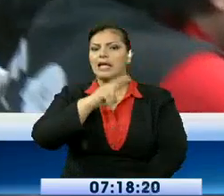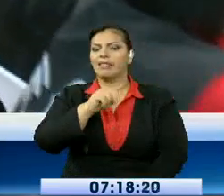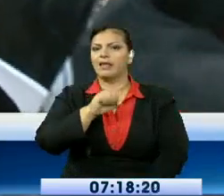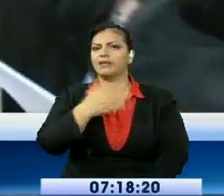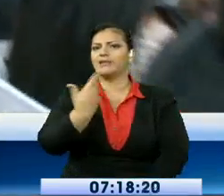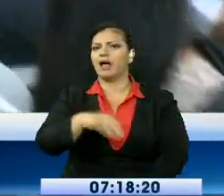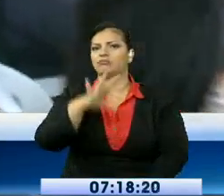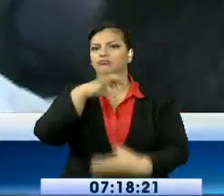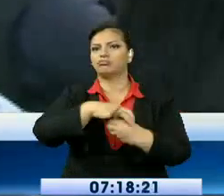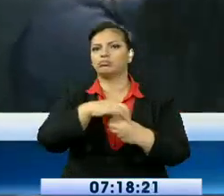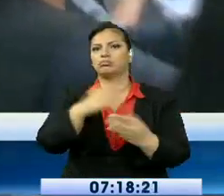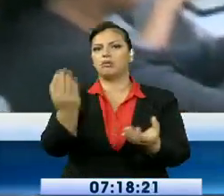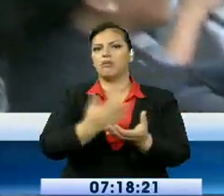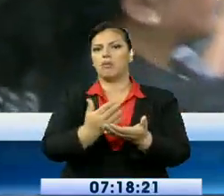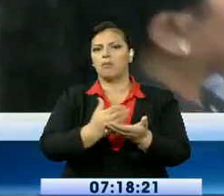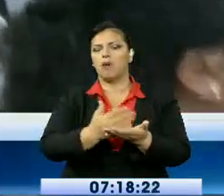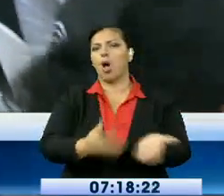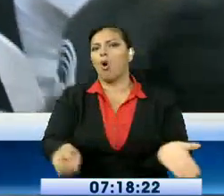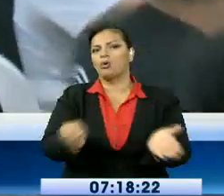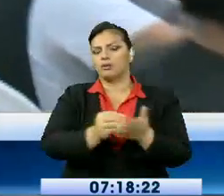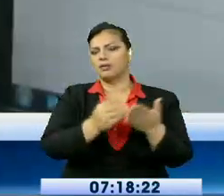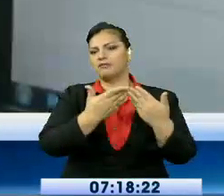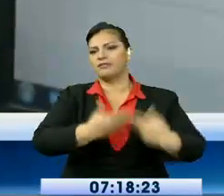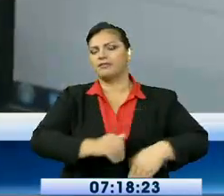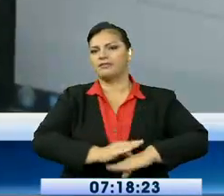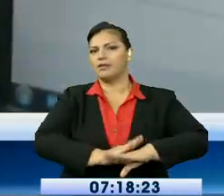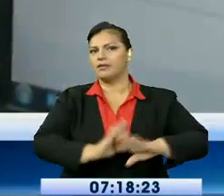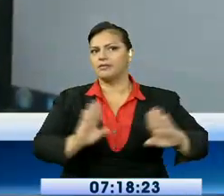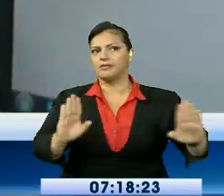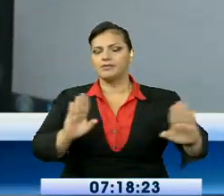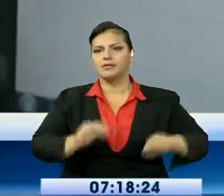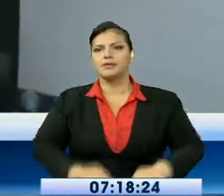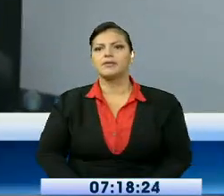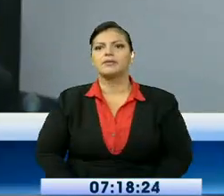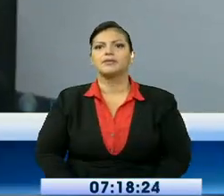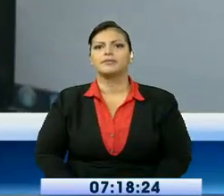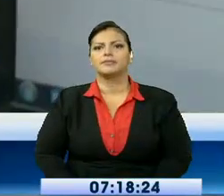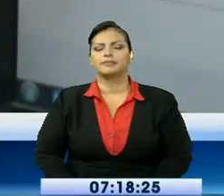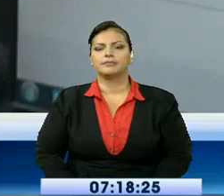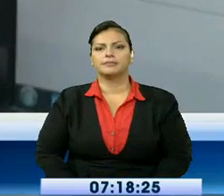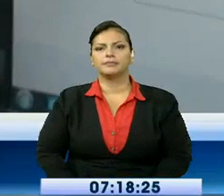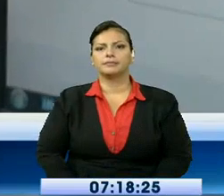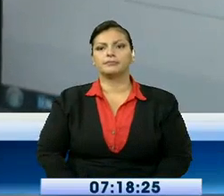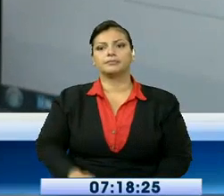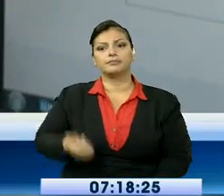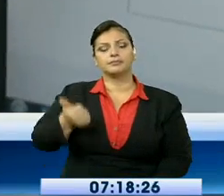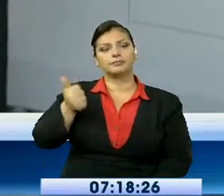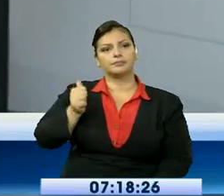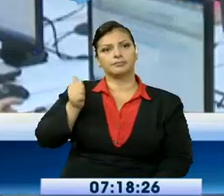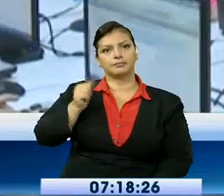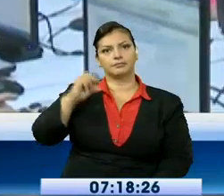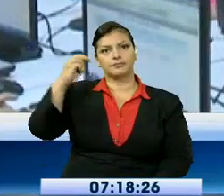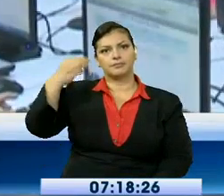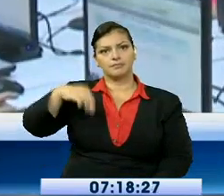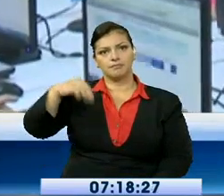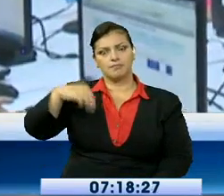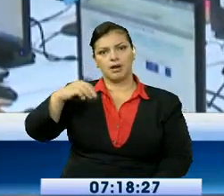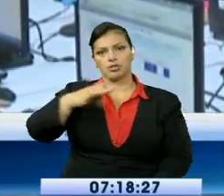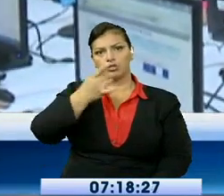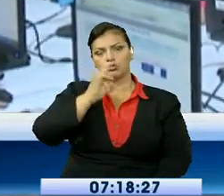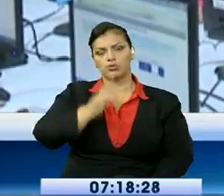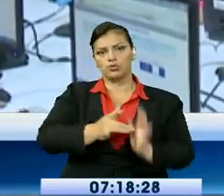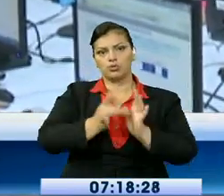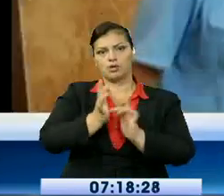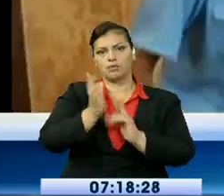donde explicó lo que se dio en el acto que fue transmitido por el Consejo Nacional Electoral este martes 18 de abril del